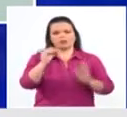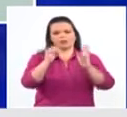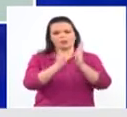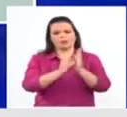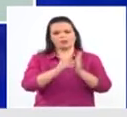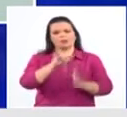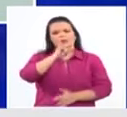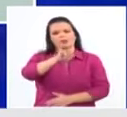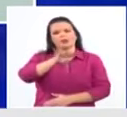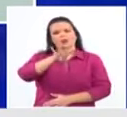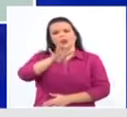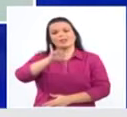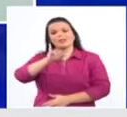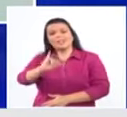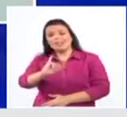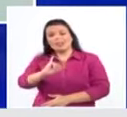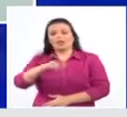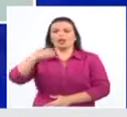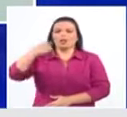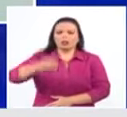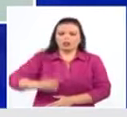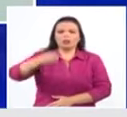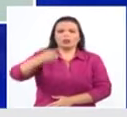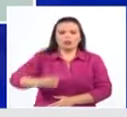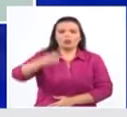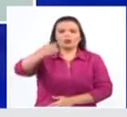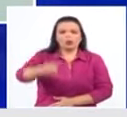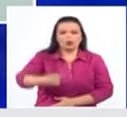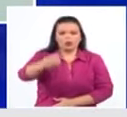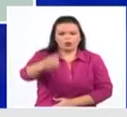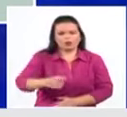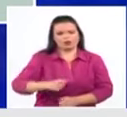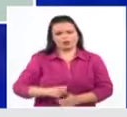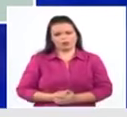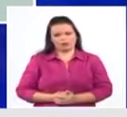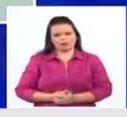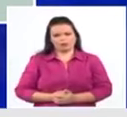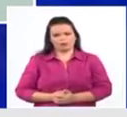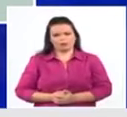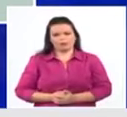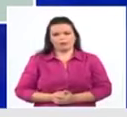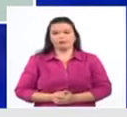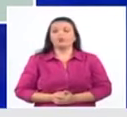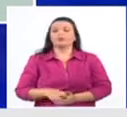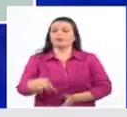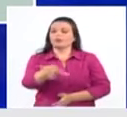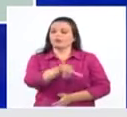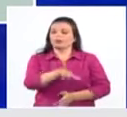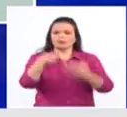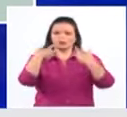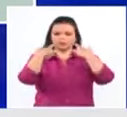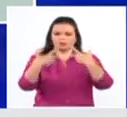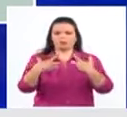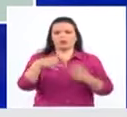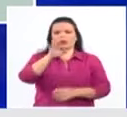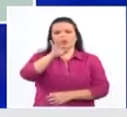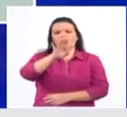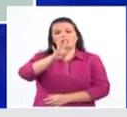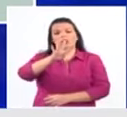7.646 casos diariamente y, lo que es todavía más significativo, 84